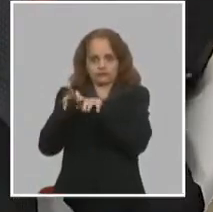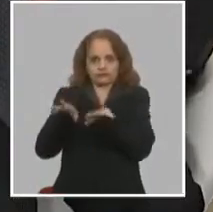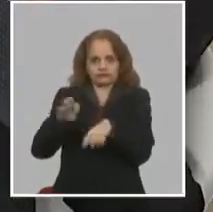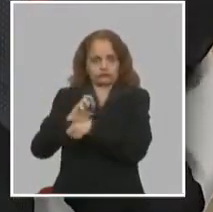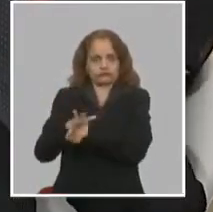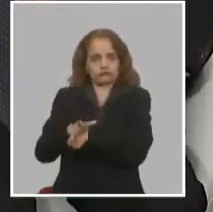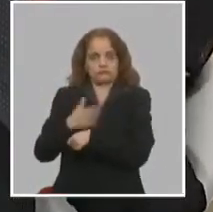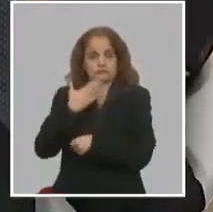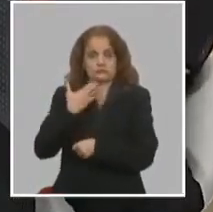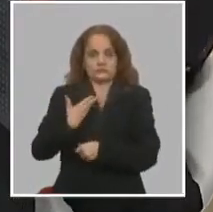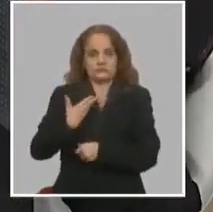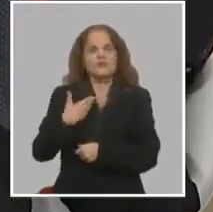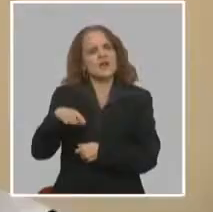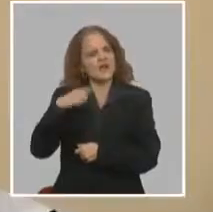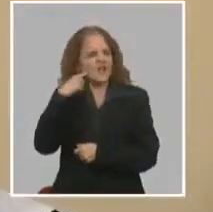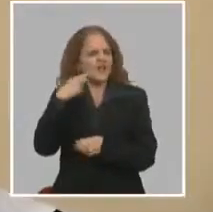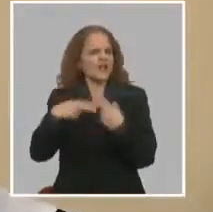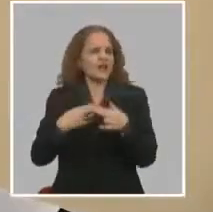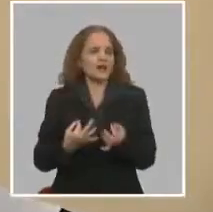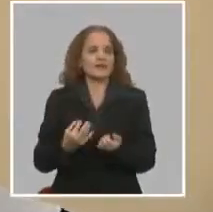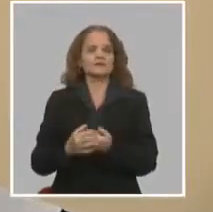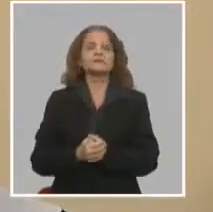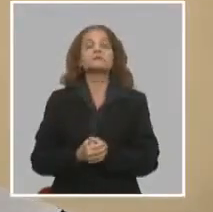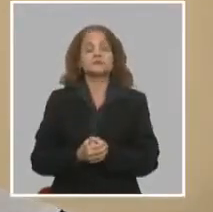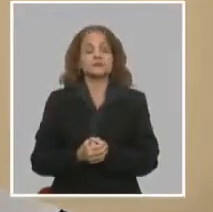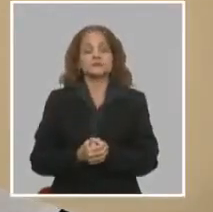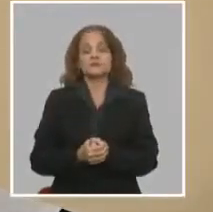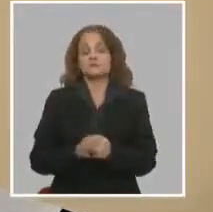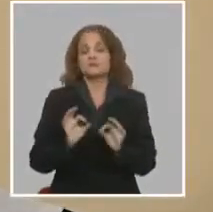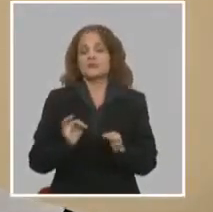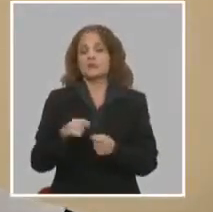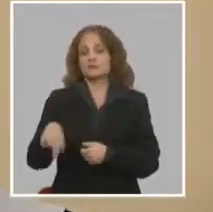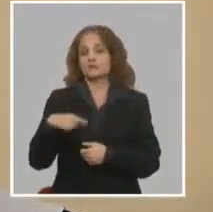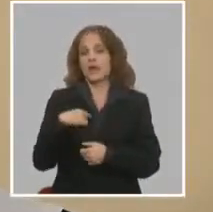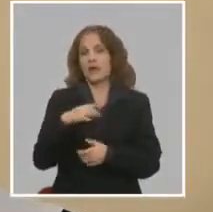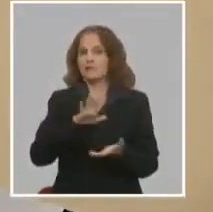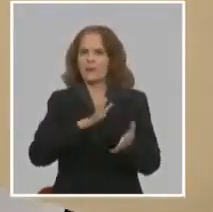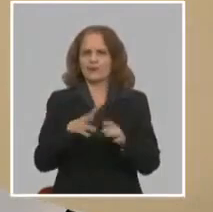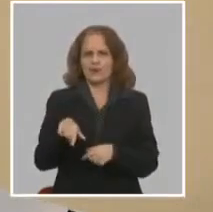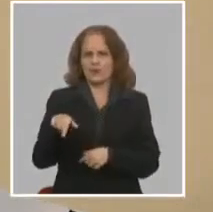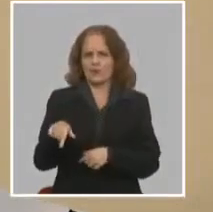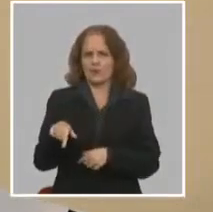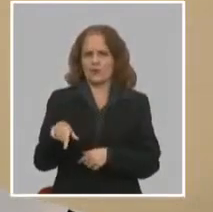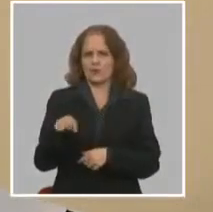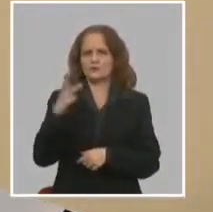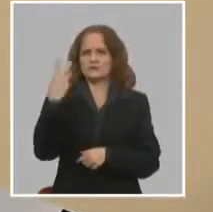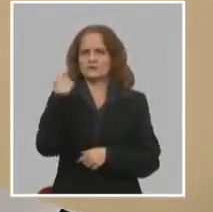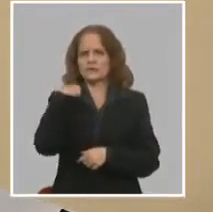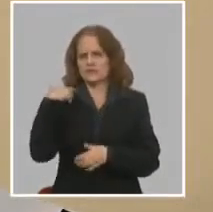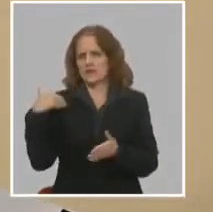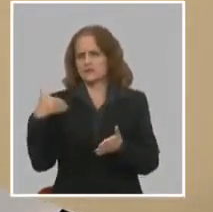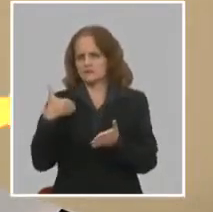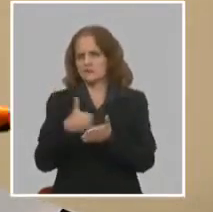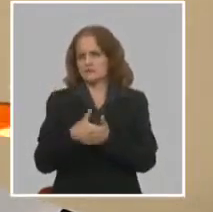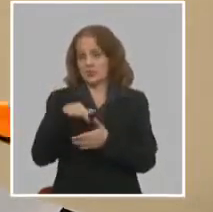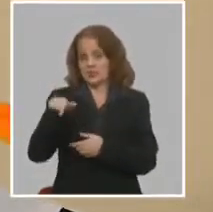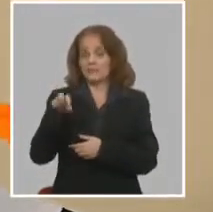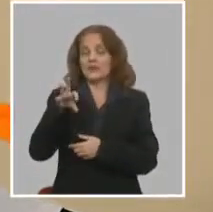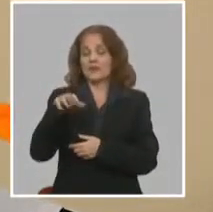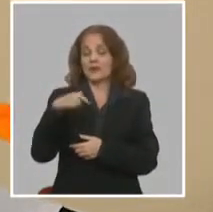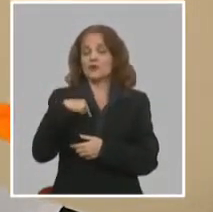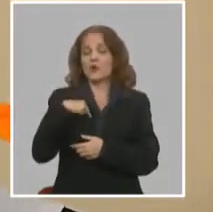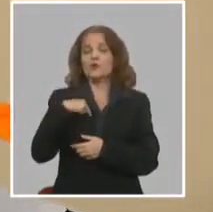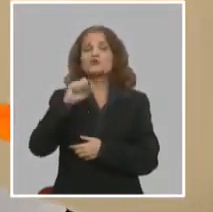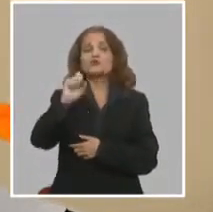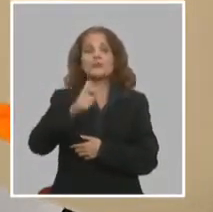tu país? Bueno, Randy, en Pilar del Río ya hace 3 años nos desempeñamos como subdirector provincial para atender